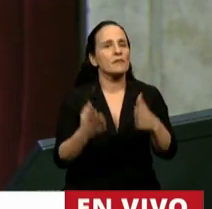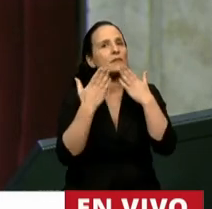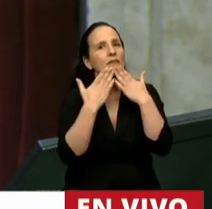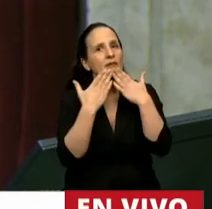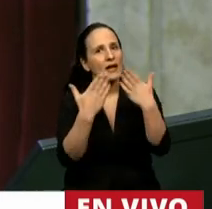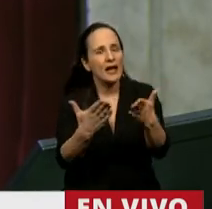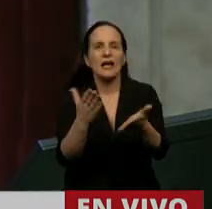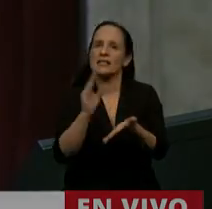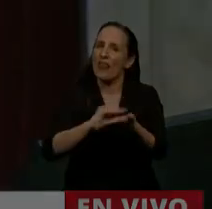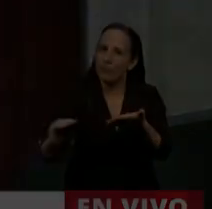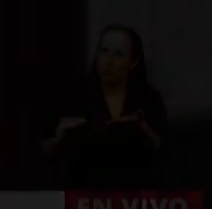Gracias, diputado.